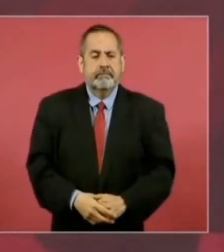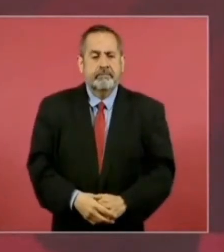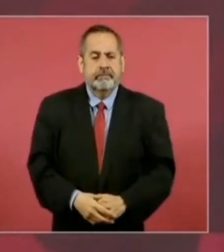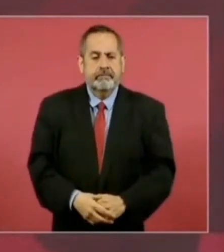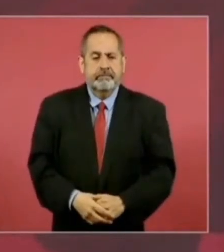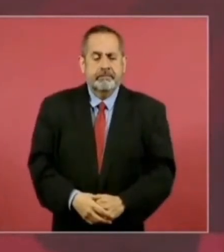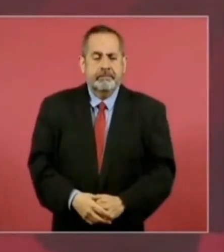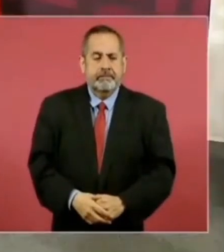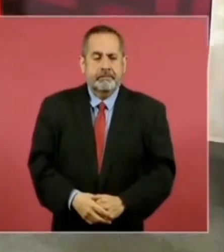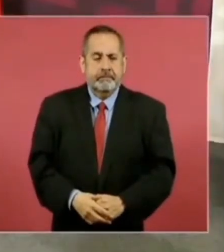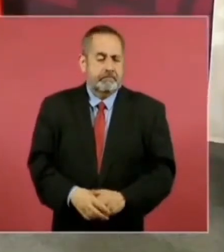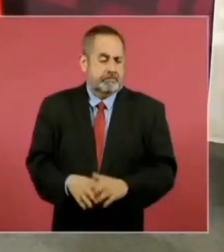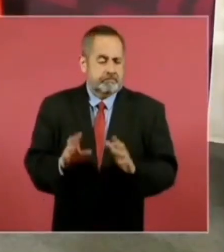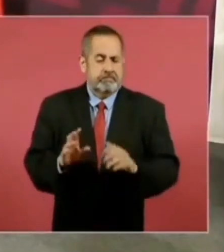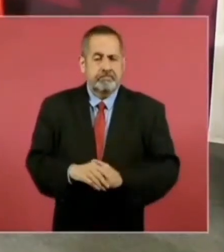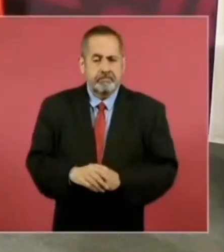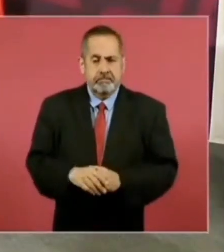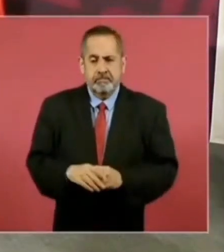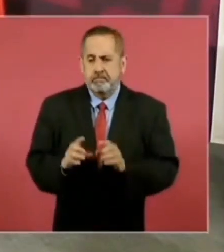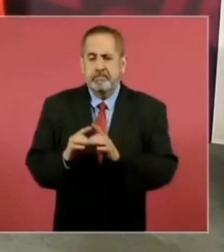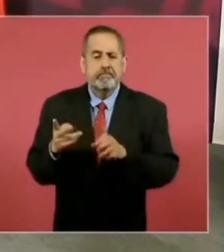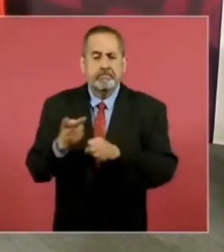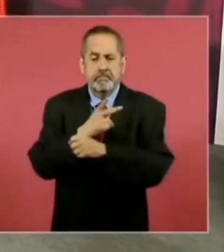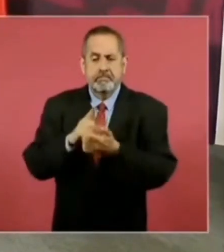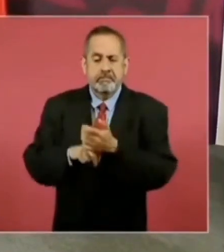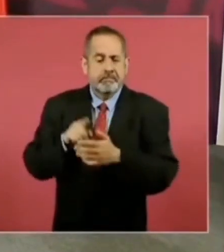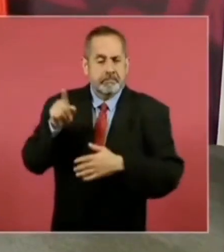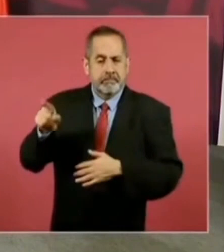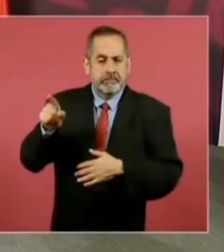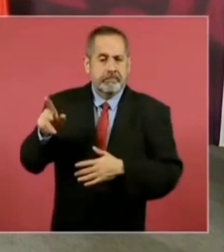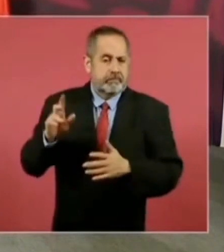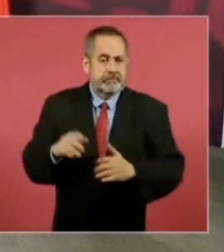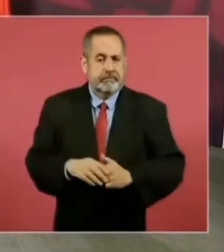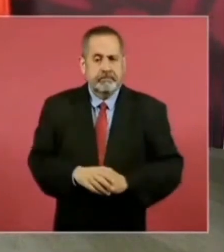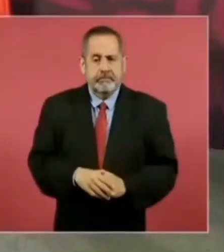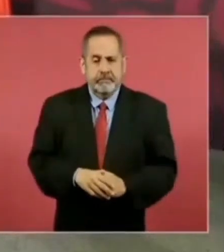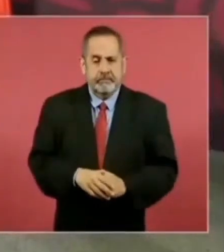Pues lo que sucedió es que